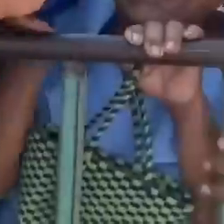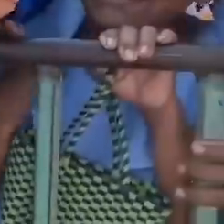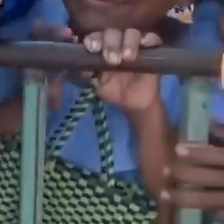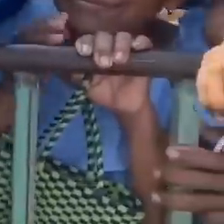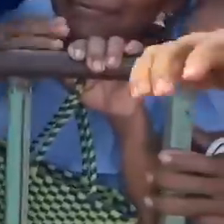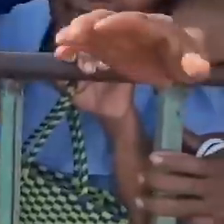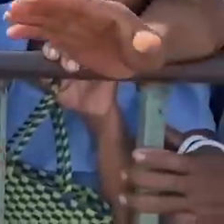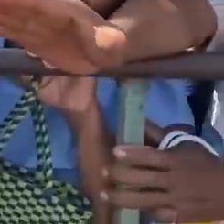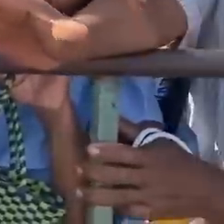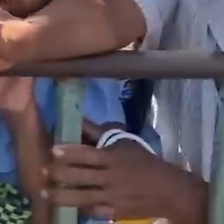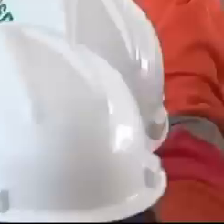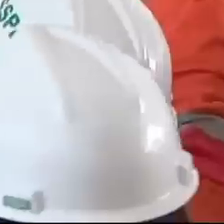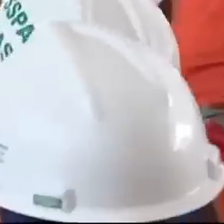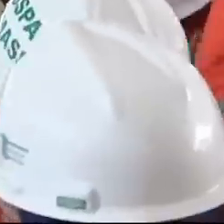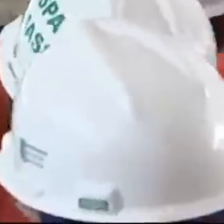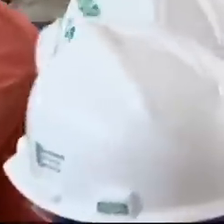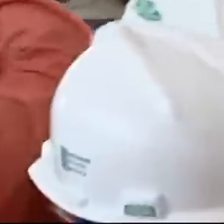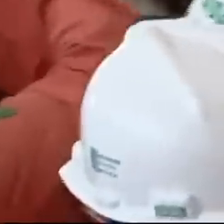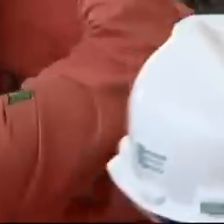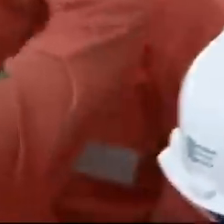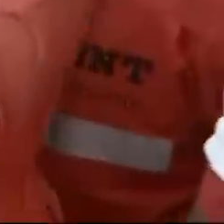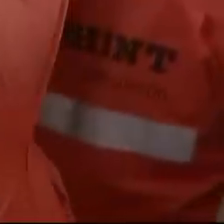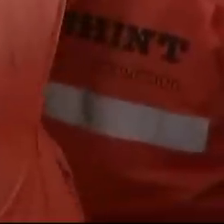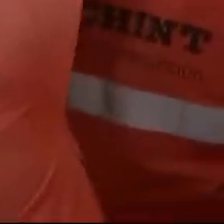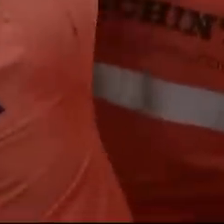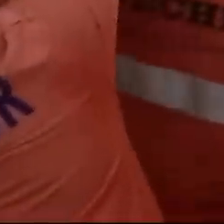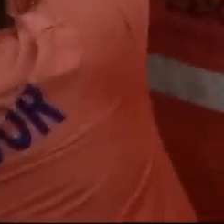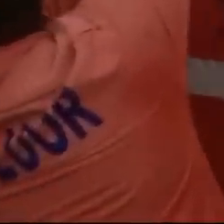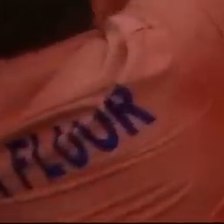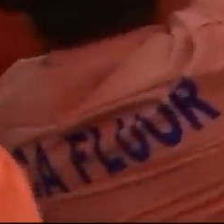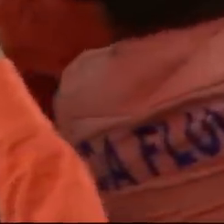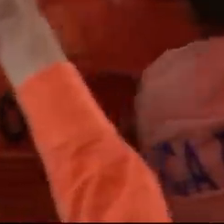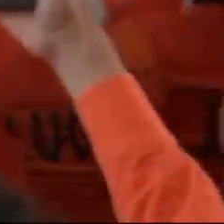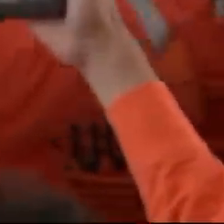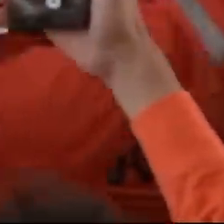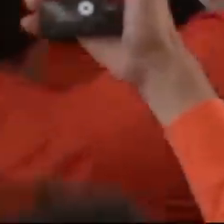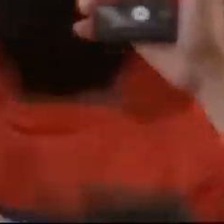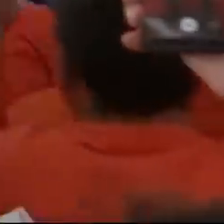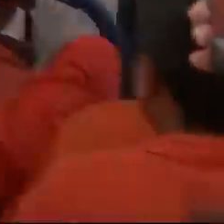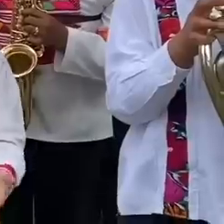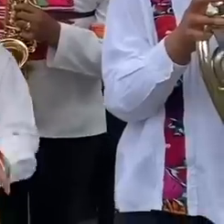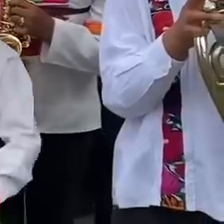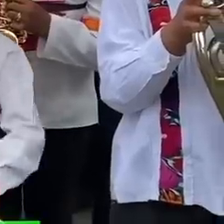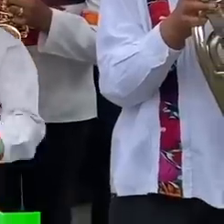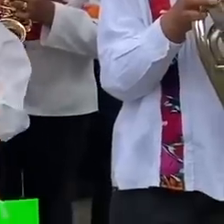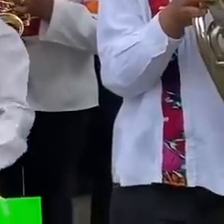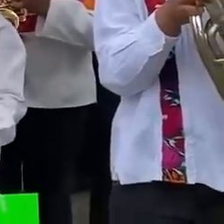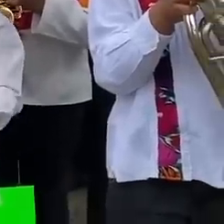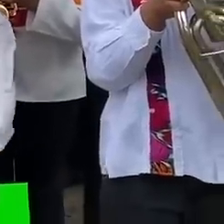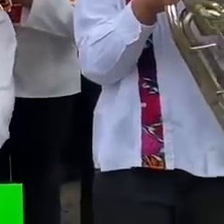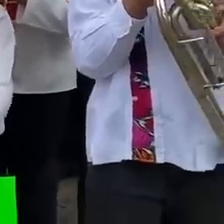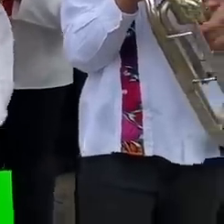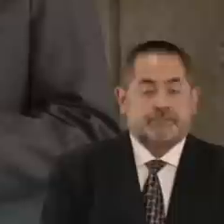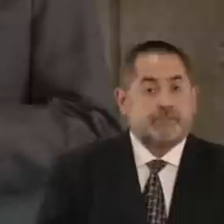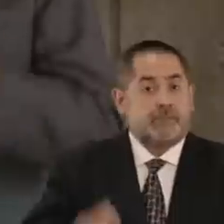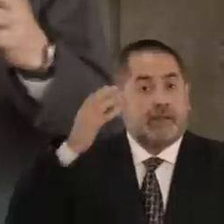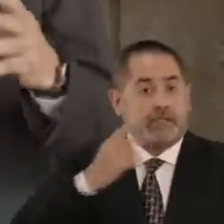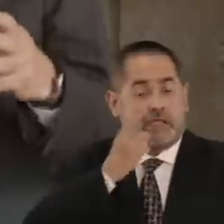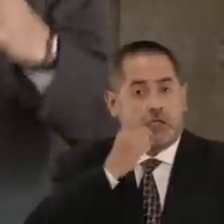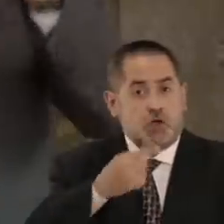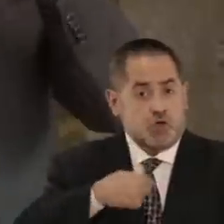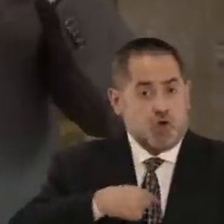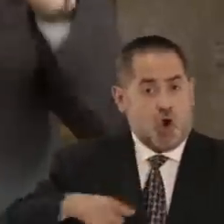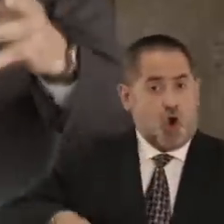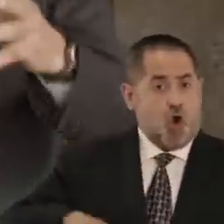en comparación a otros sexenios. Por esta razón, el presidente pone sobre la mesa a